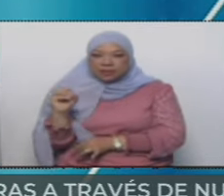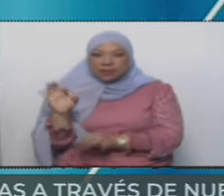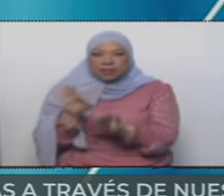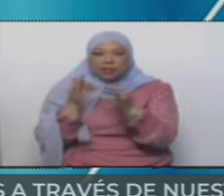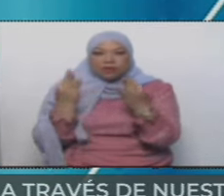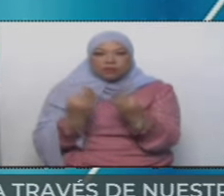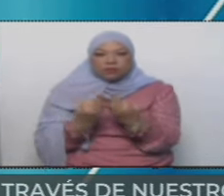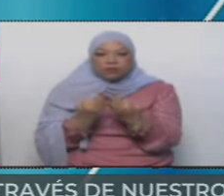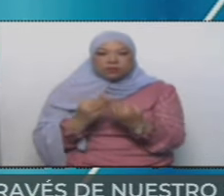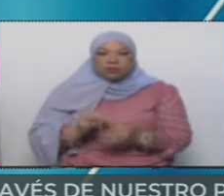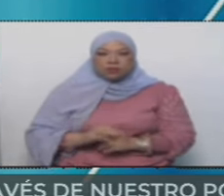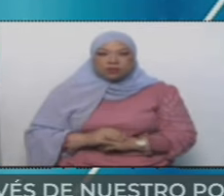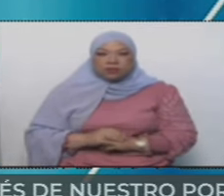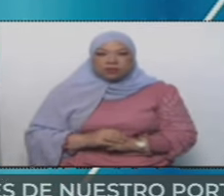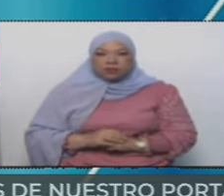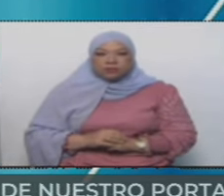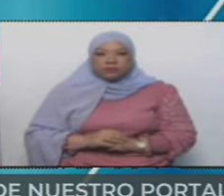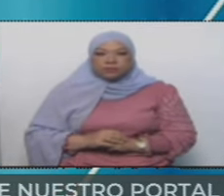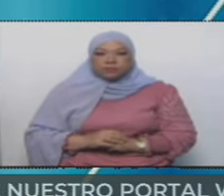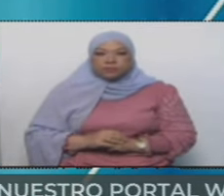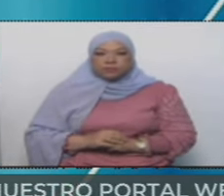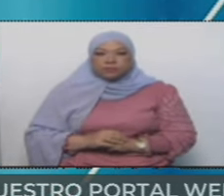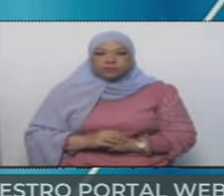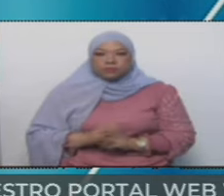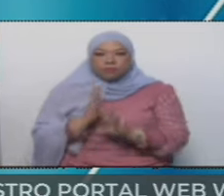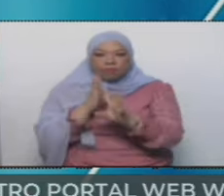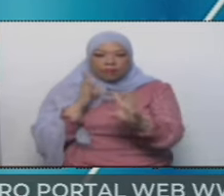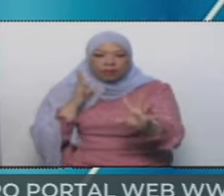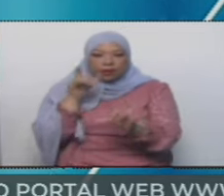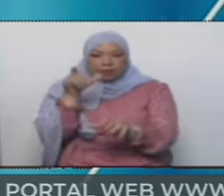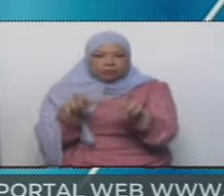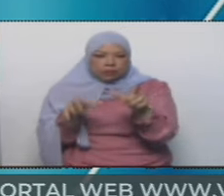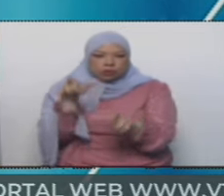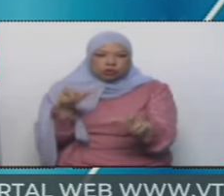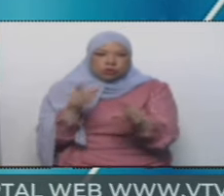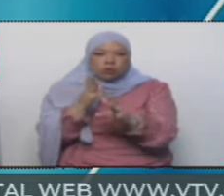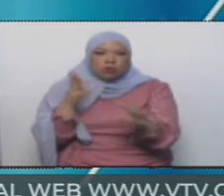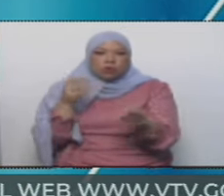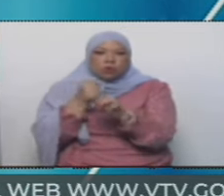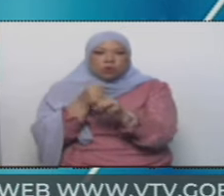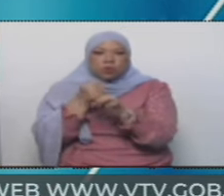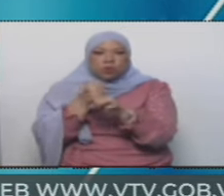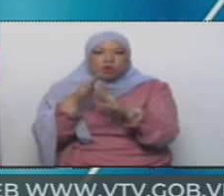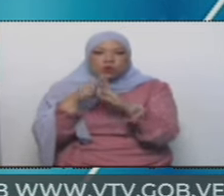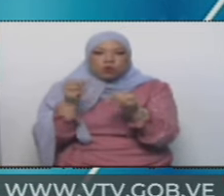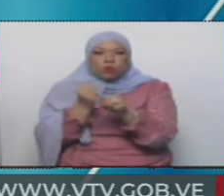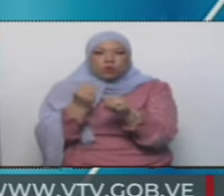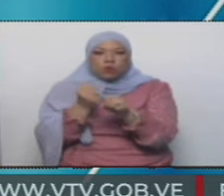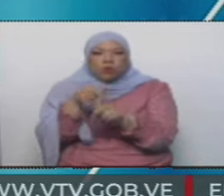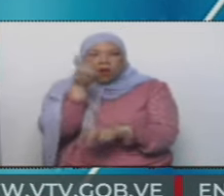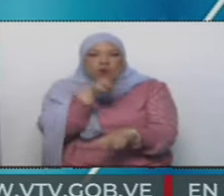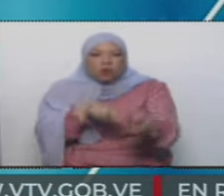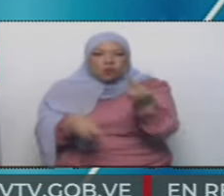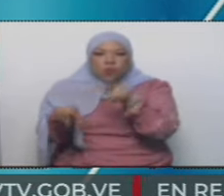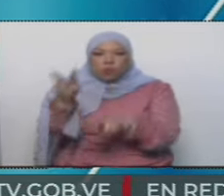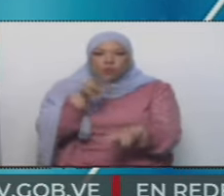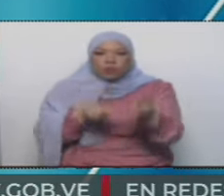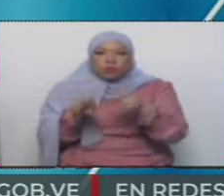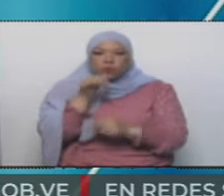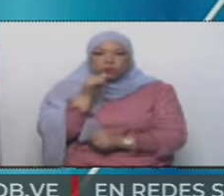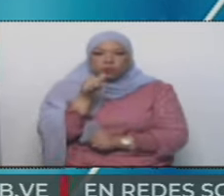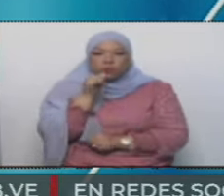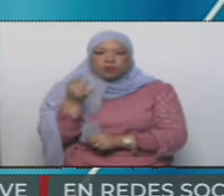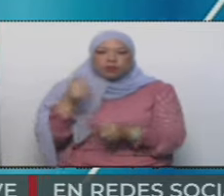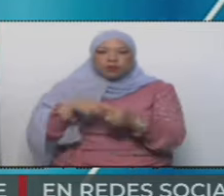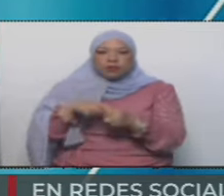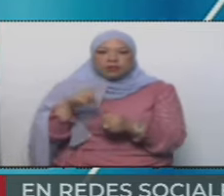familias. Una cola que serpenteó todos estos lugares, adentro